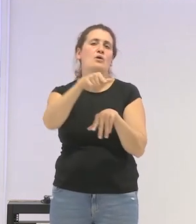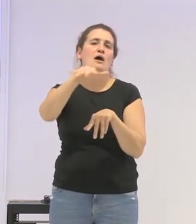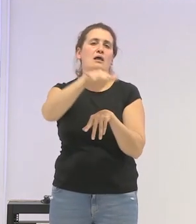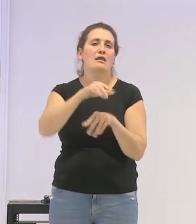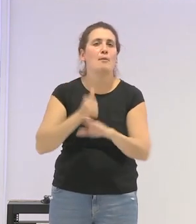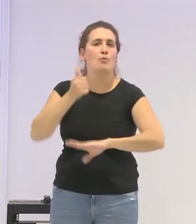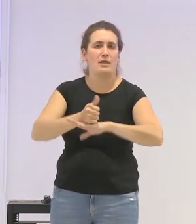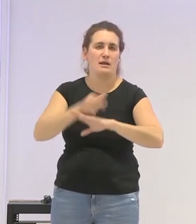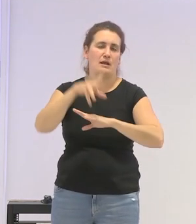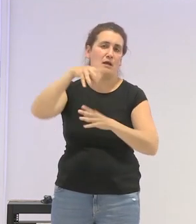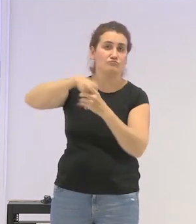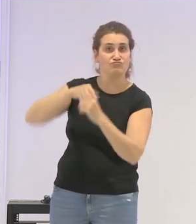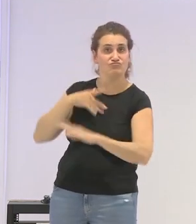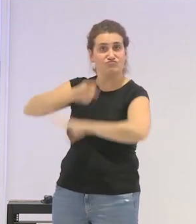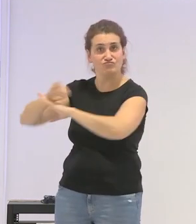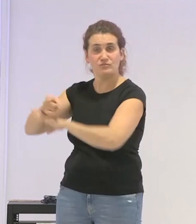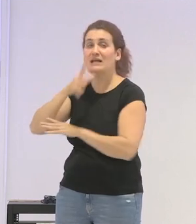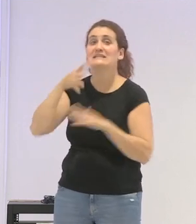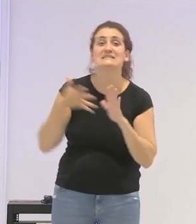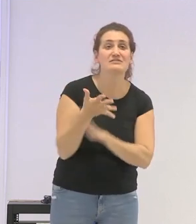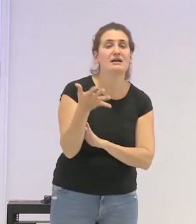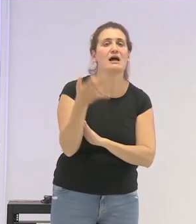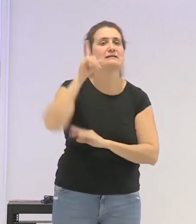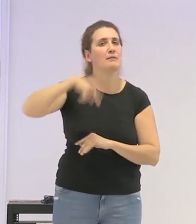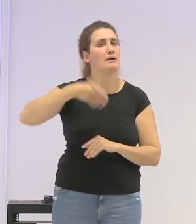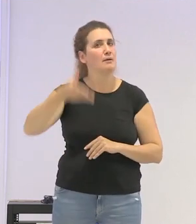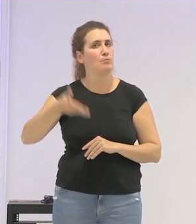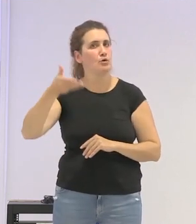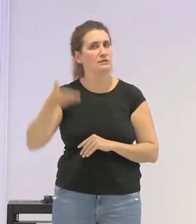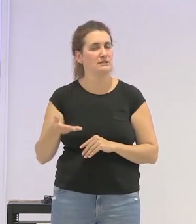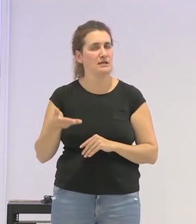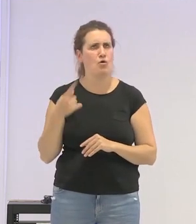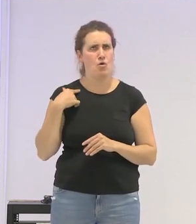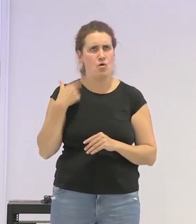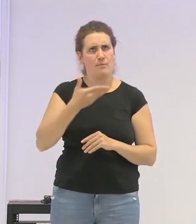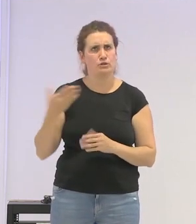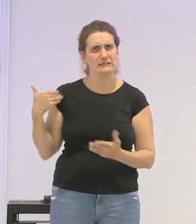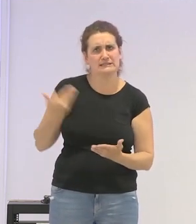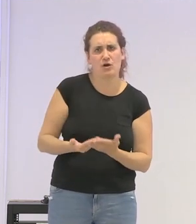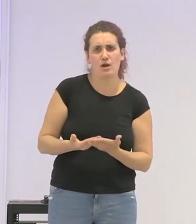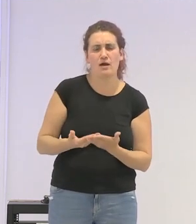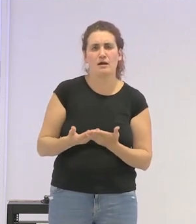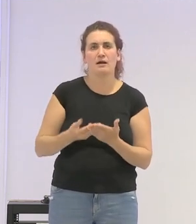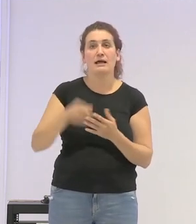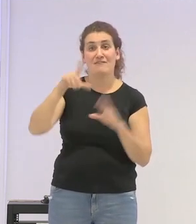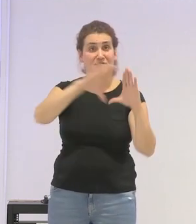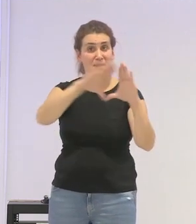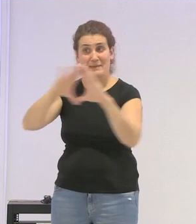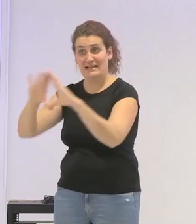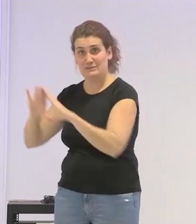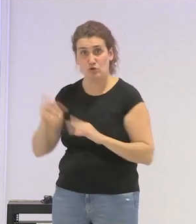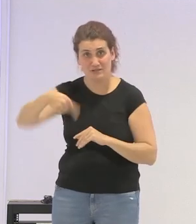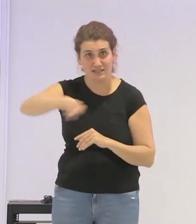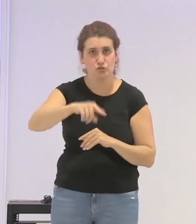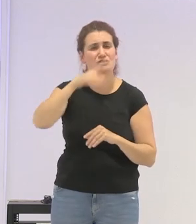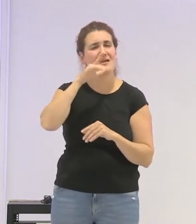contenido autoritario. Por tanto, también es importante, yo creo, ha sido importante que estos feminismos, y yo creo que también deberíamos